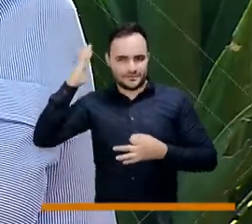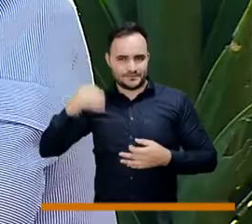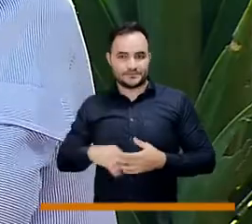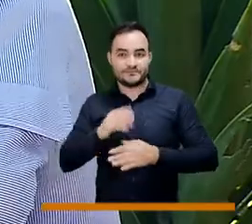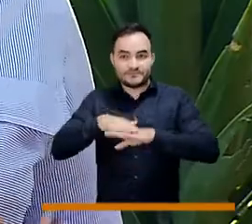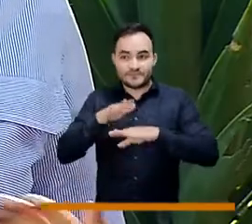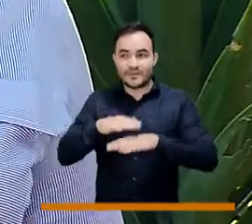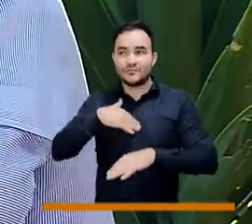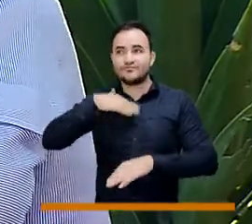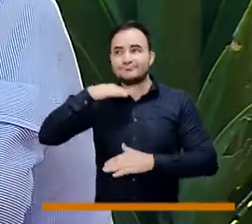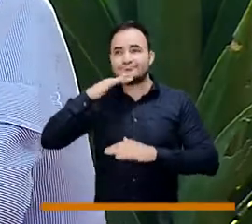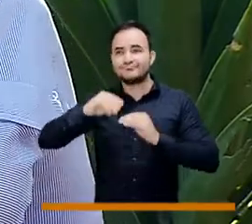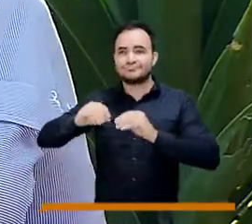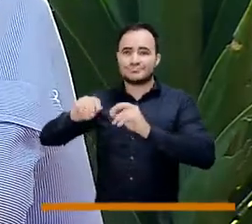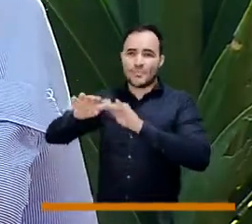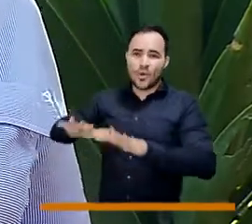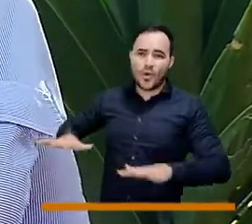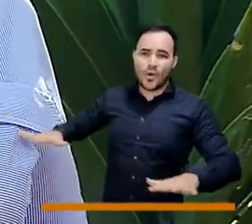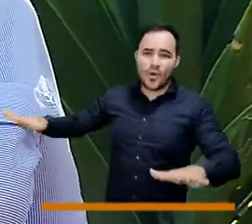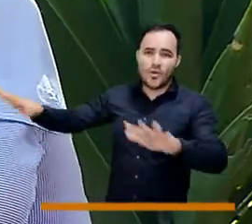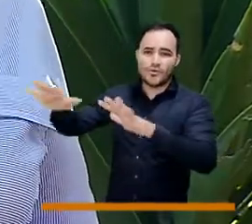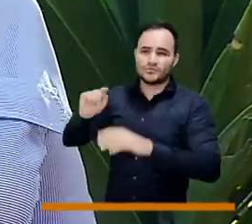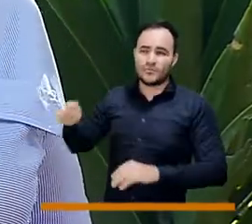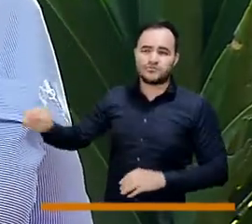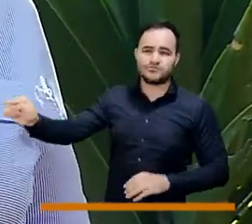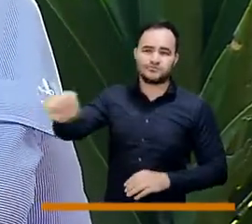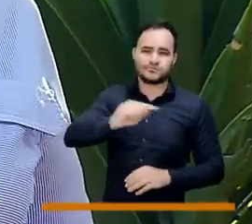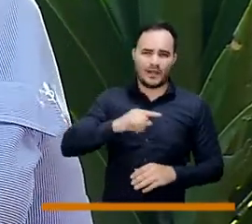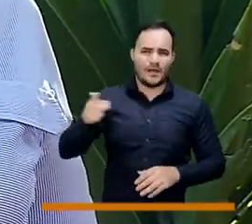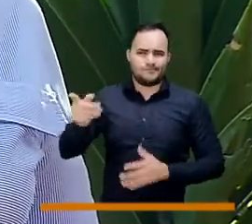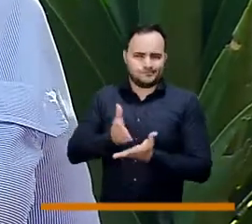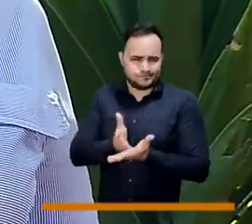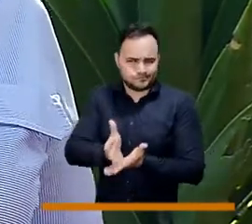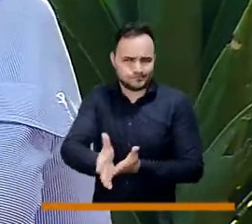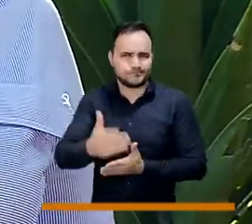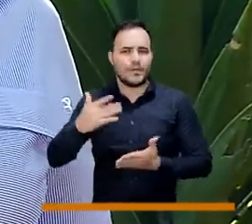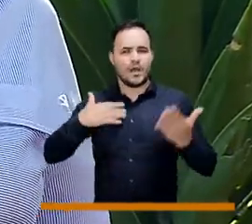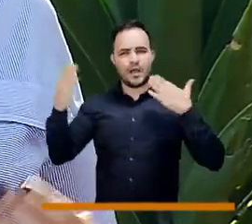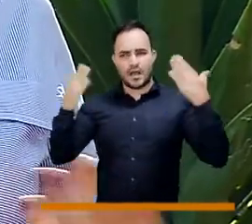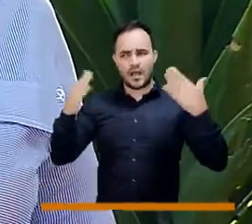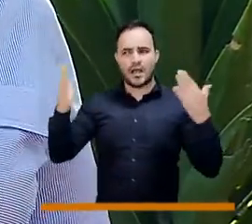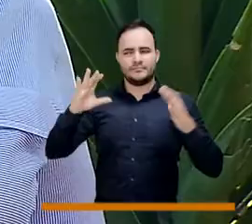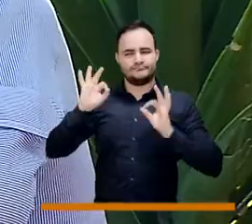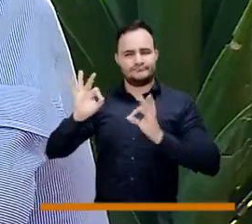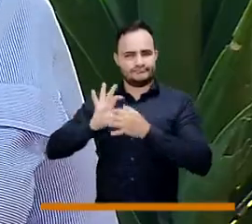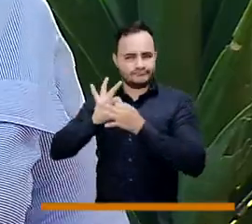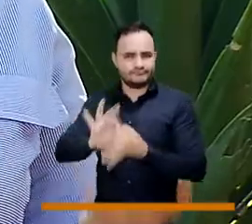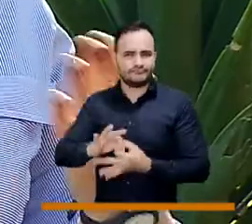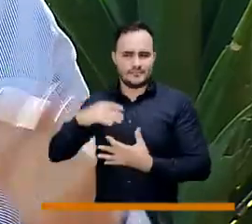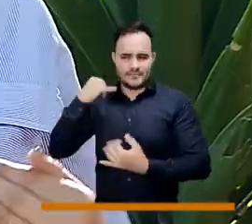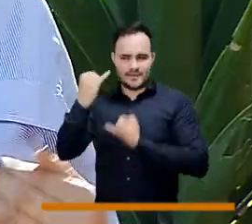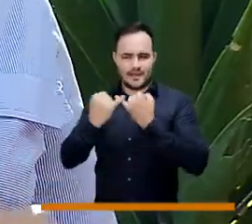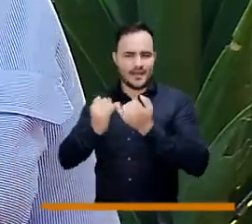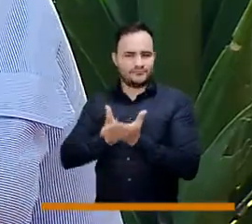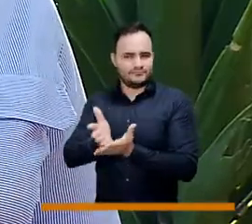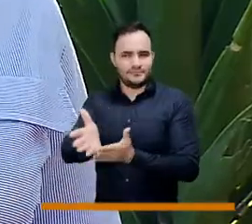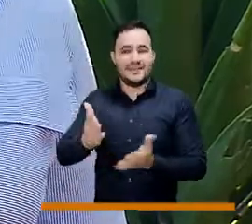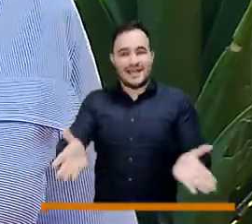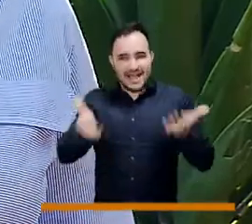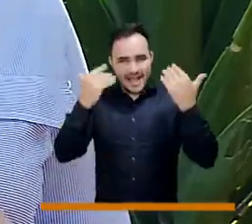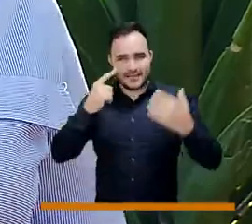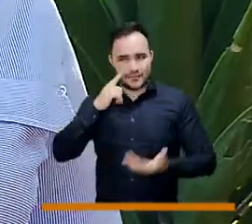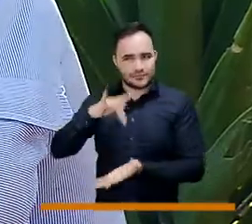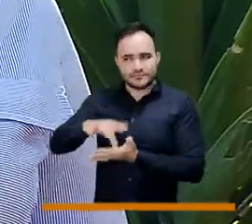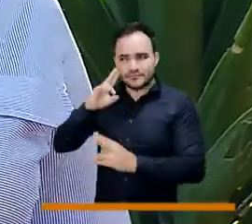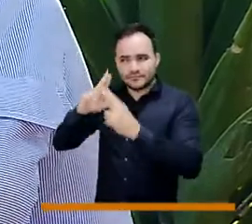el corregimiento más rural donde todavía tenemos las costumbres campesinas. Entonces la invitación es a